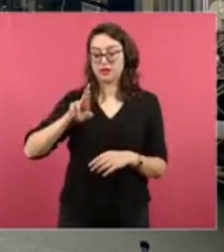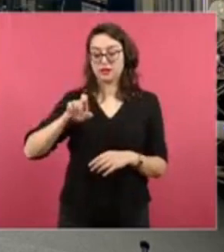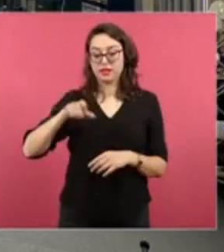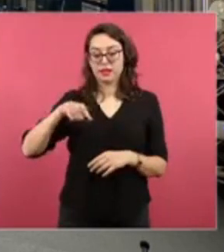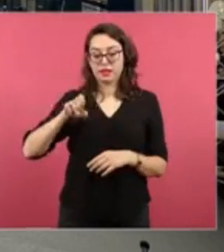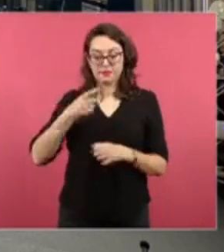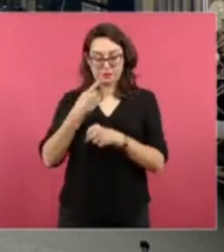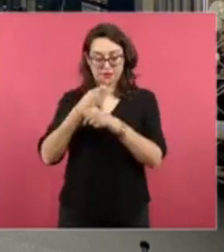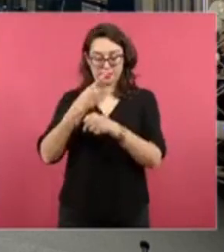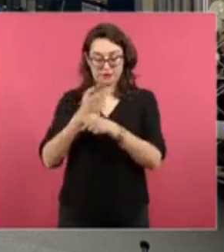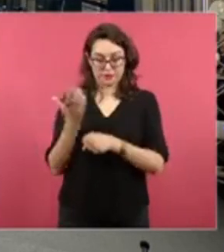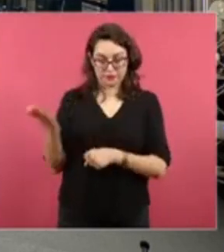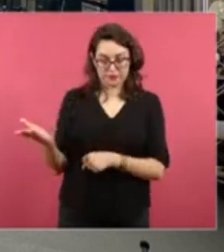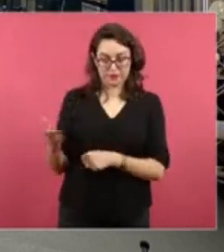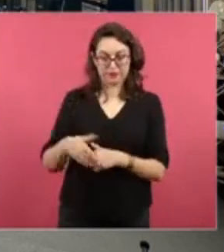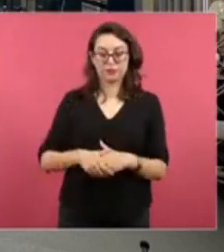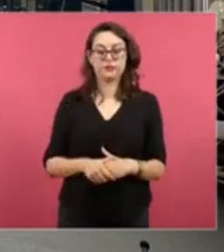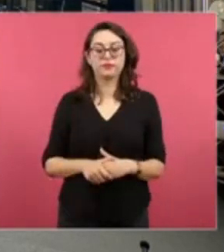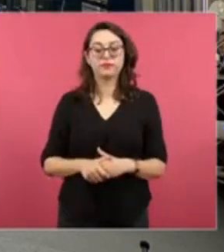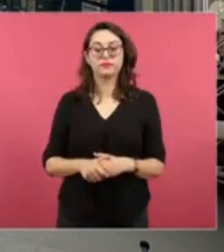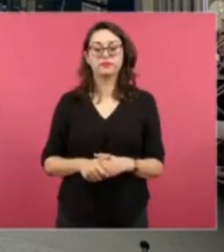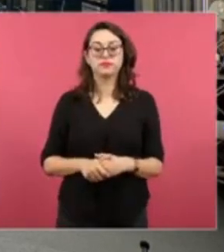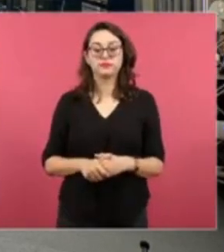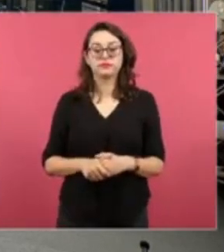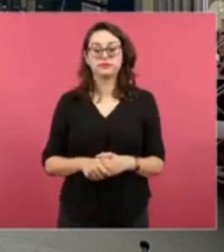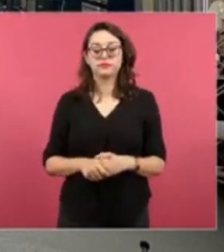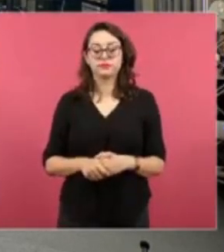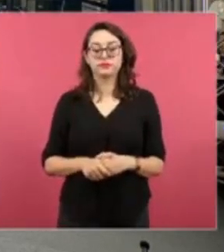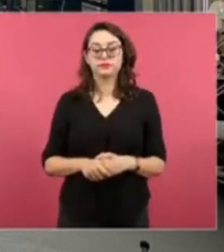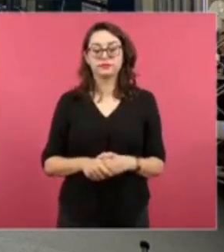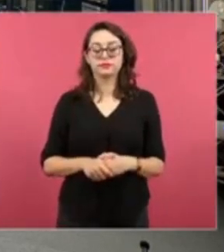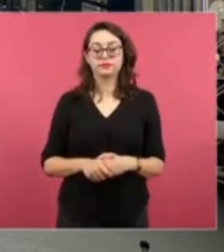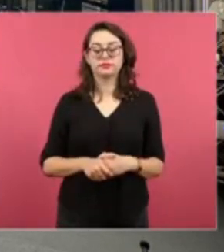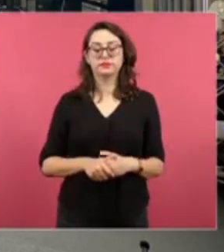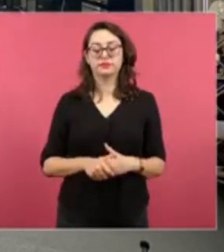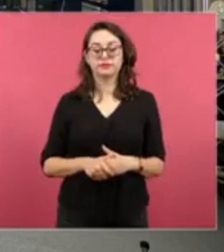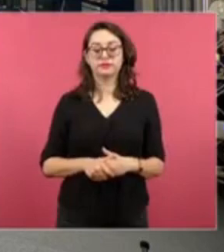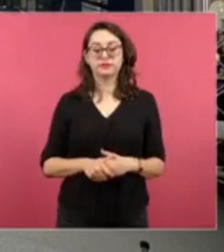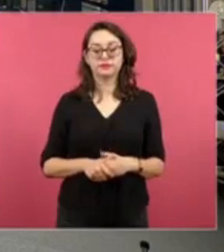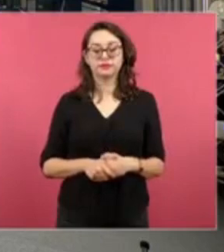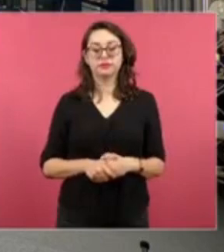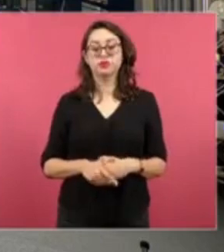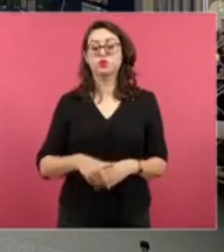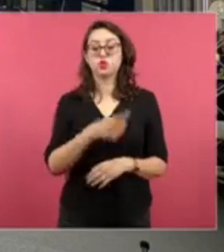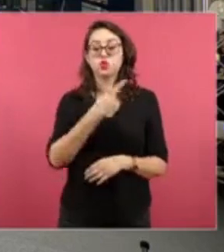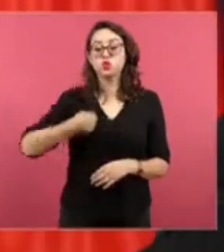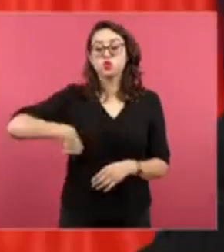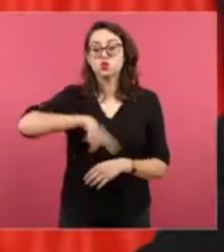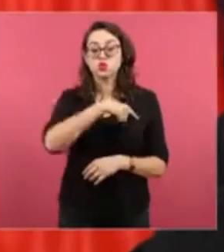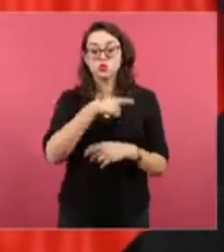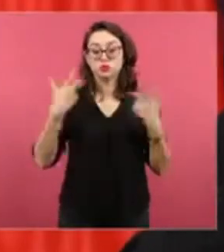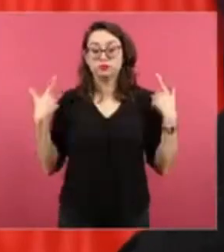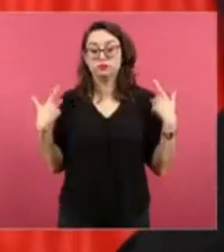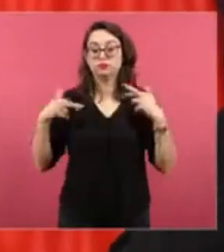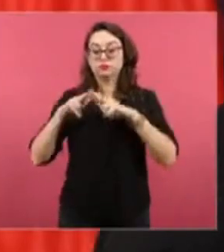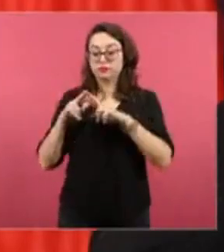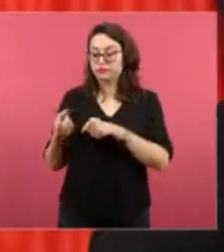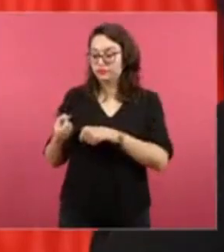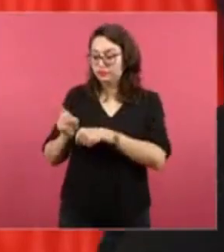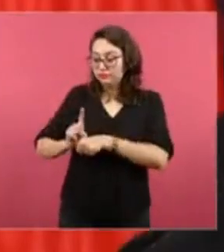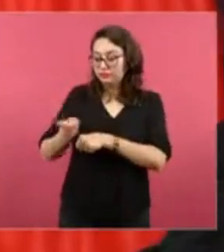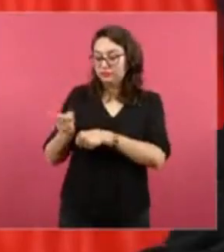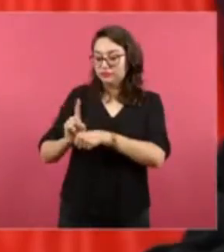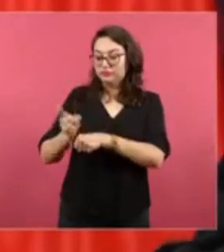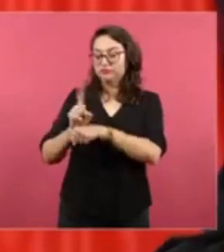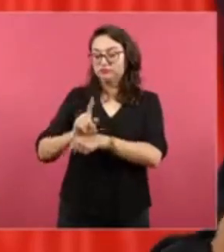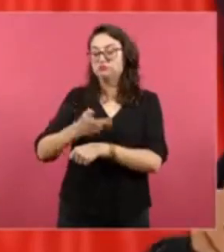Bueno, algo que tenemos nosotros los docentes es que diario, aunque sean vacaciones, estamos en